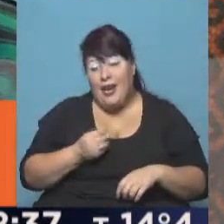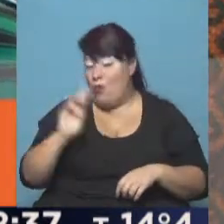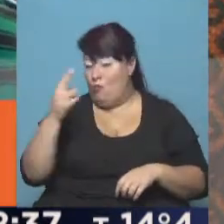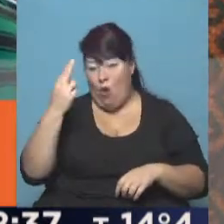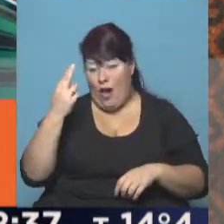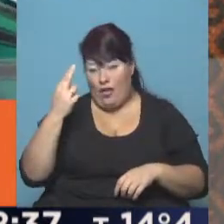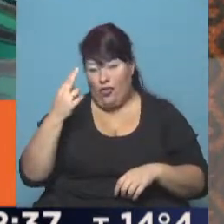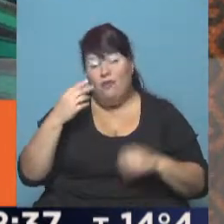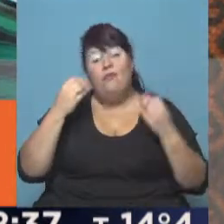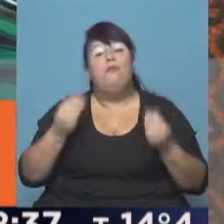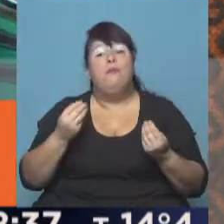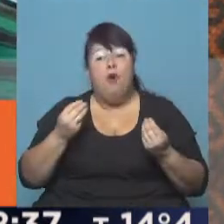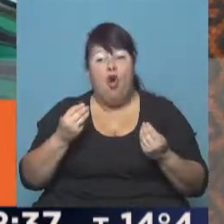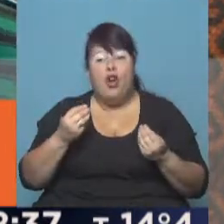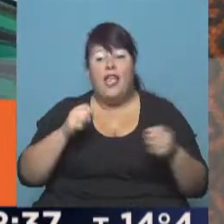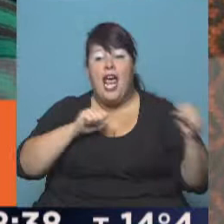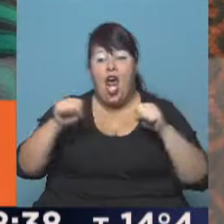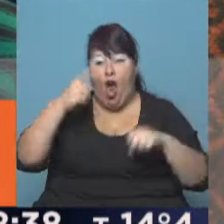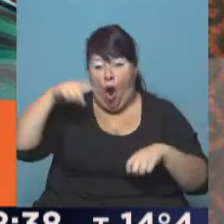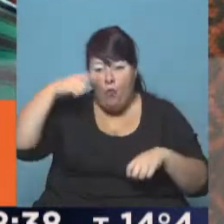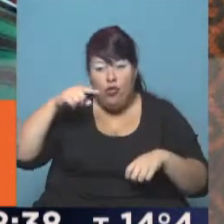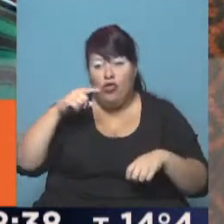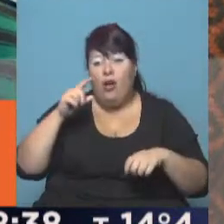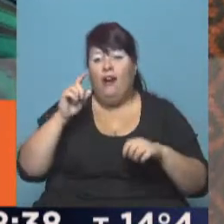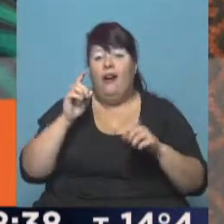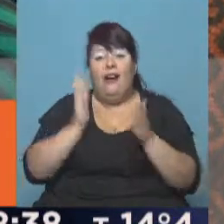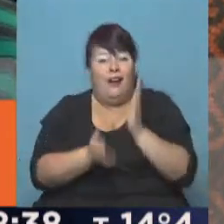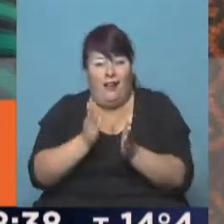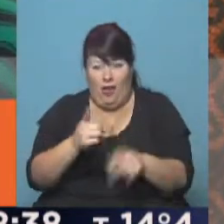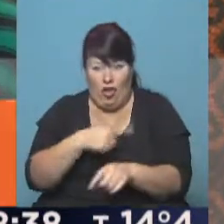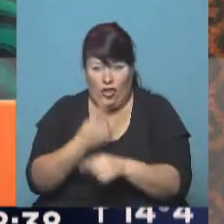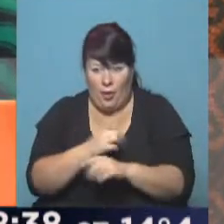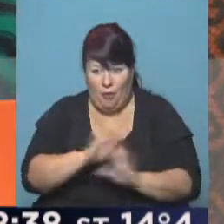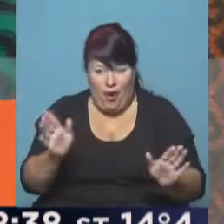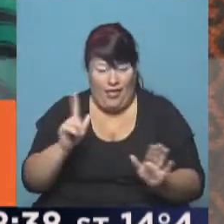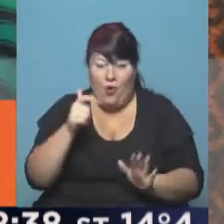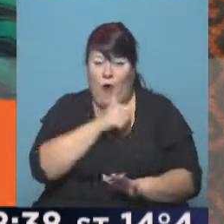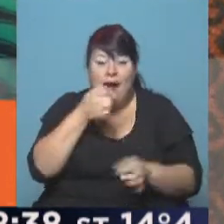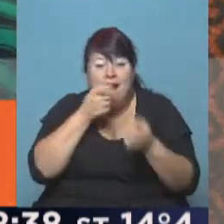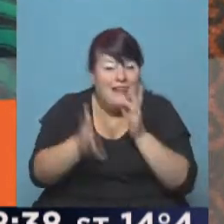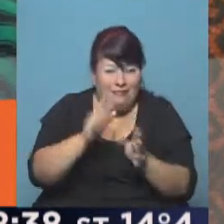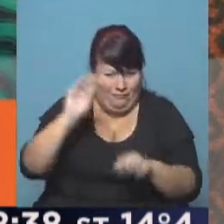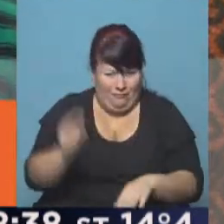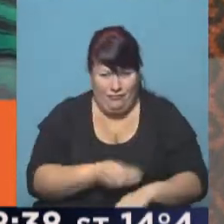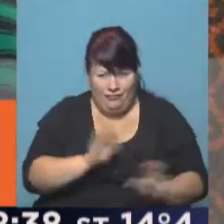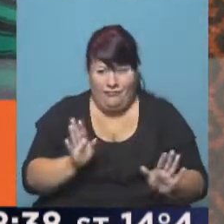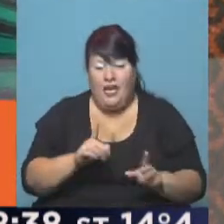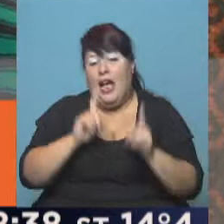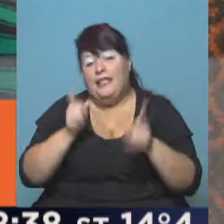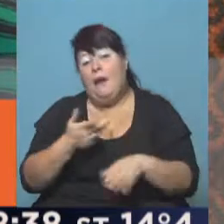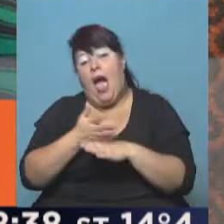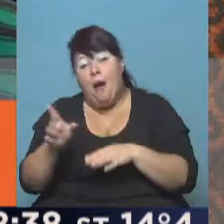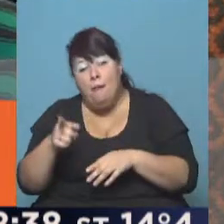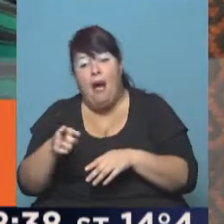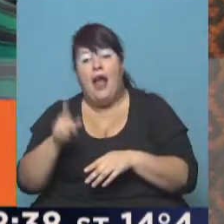muerte generalmente porque son convulsiones que no se pueden remediar con ningún remedio y por otro